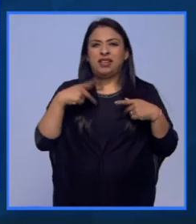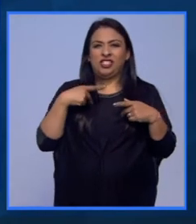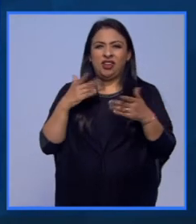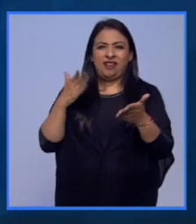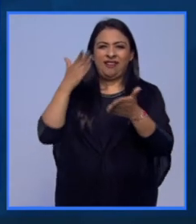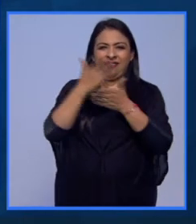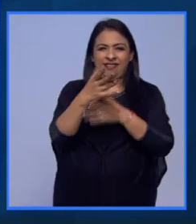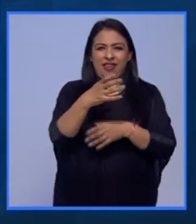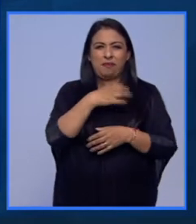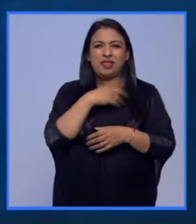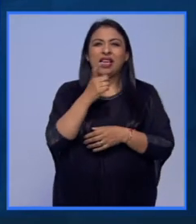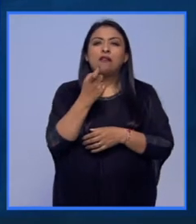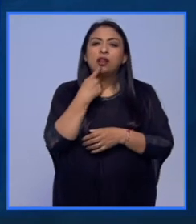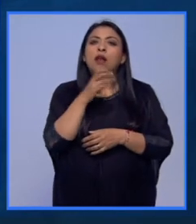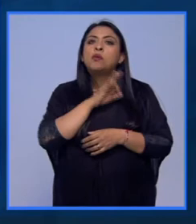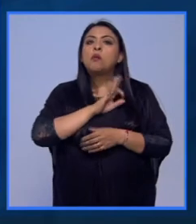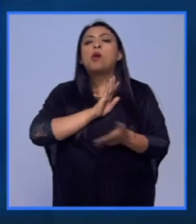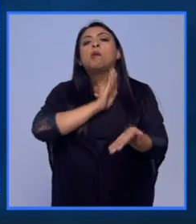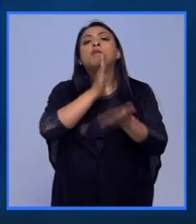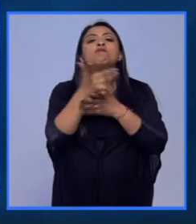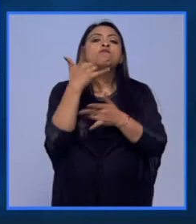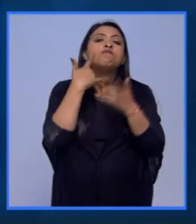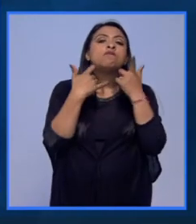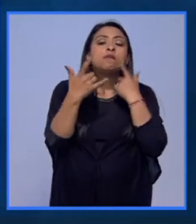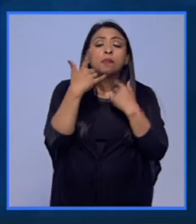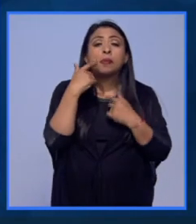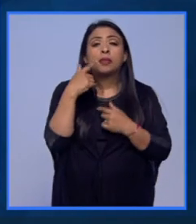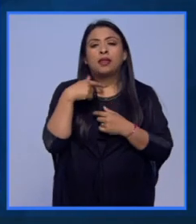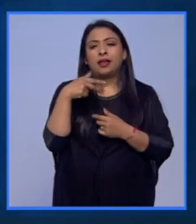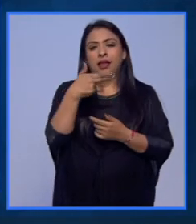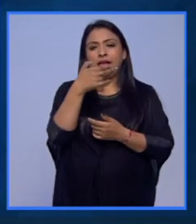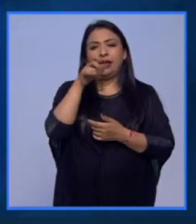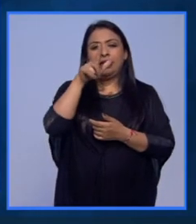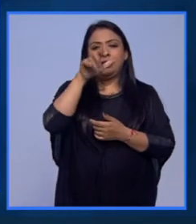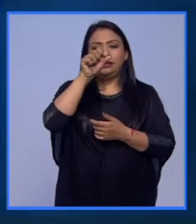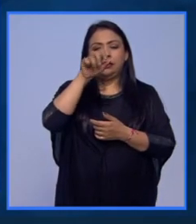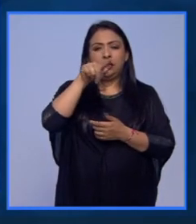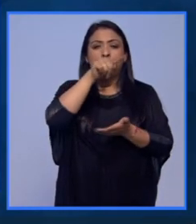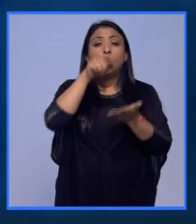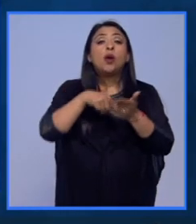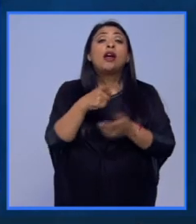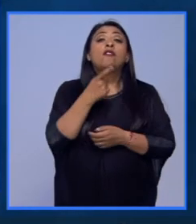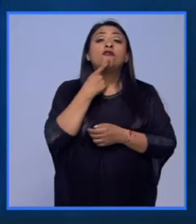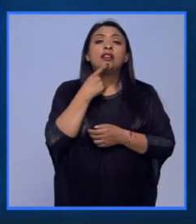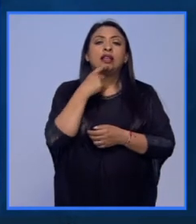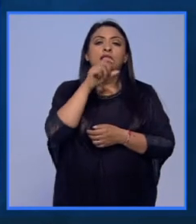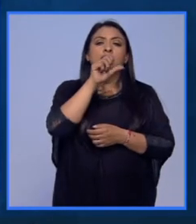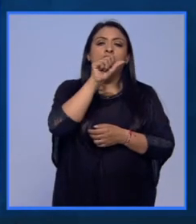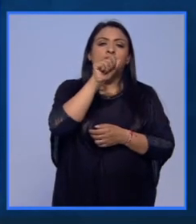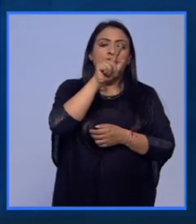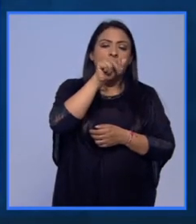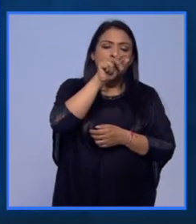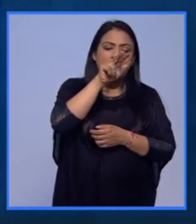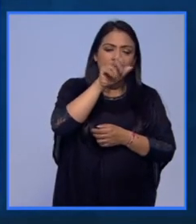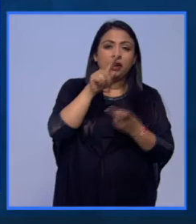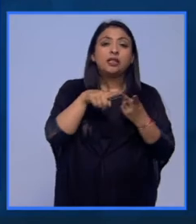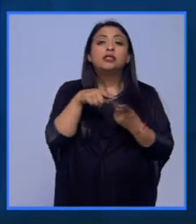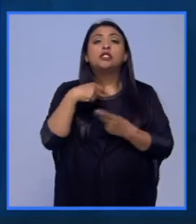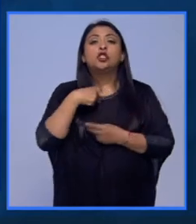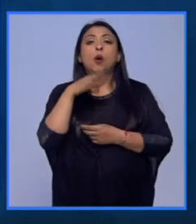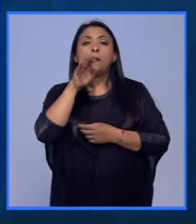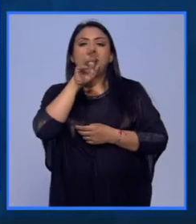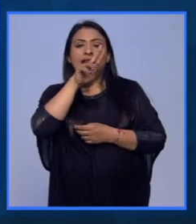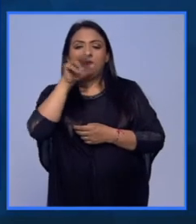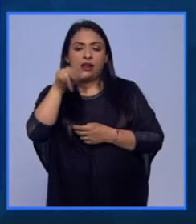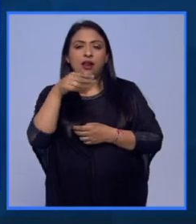capital de Finlandia puede hacer. Desde la fría Helsinki en Finlandia, con Salvador Álvarez en la cámara, soy Juan Arturo